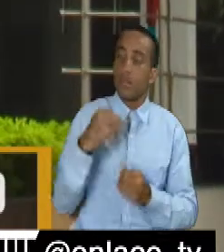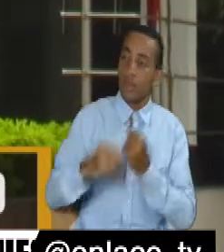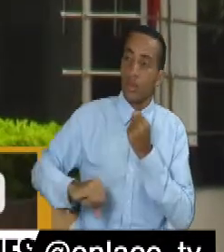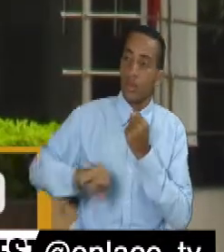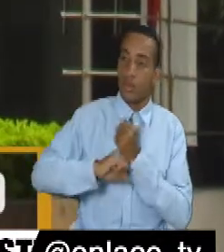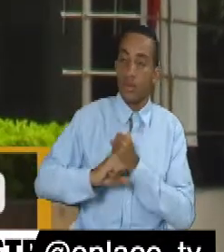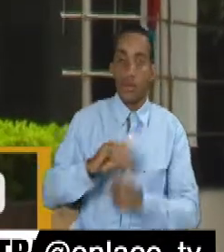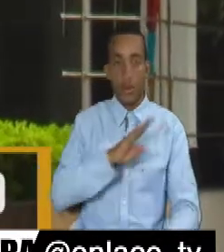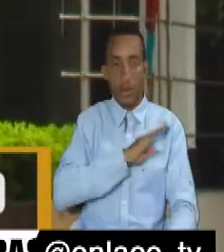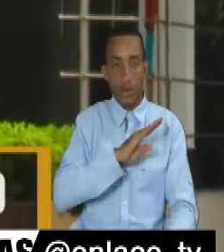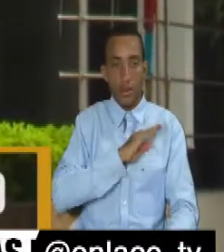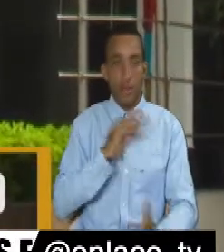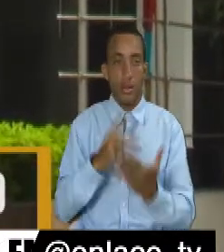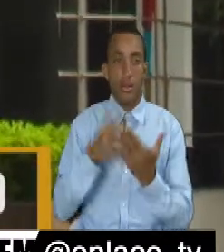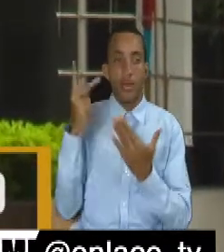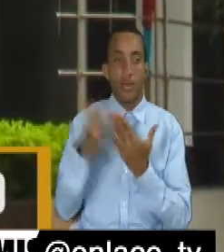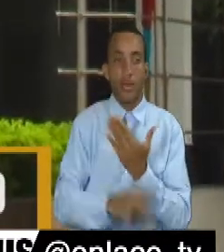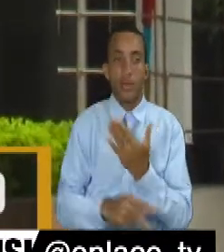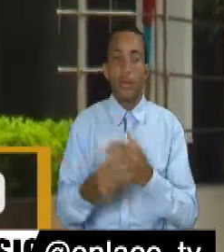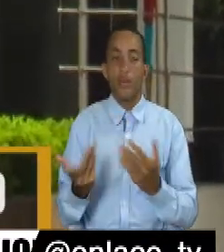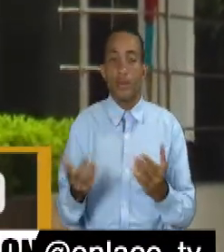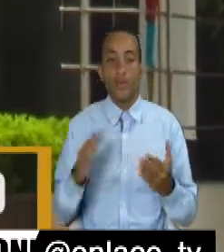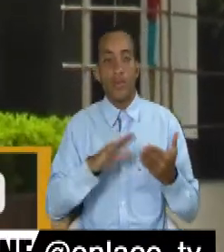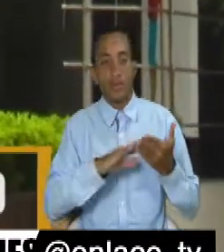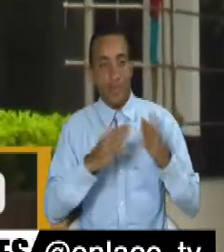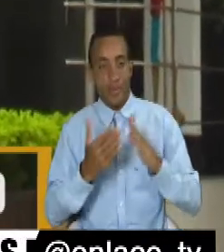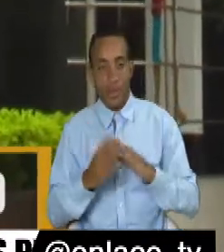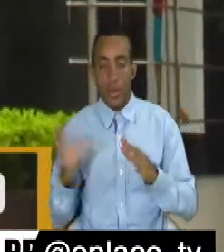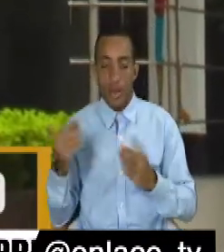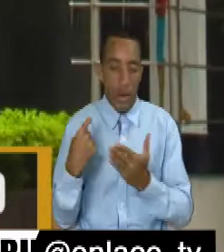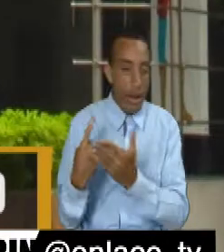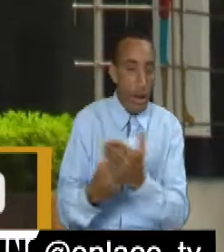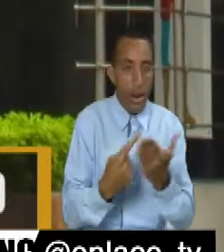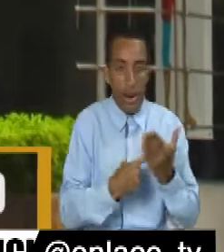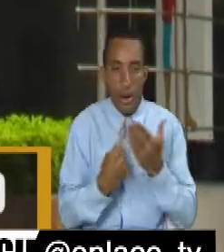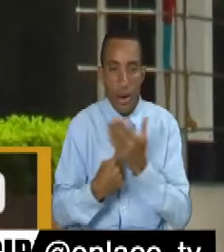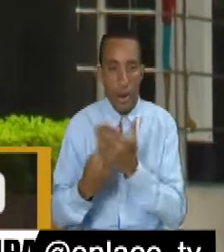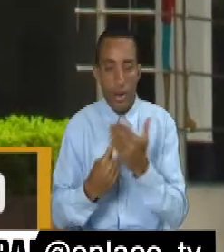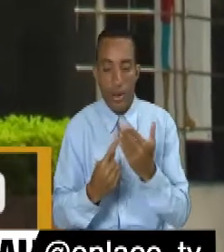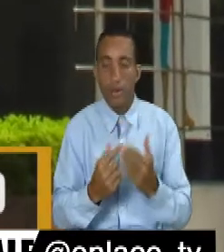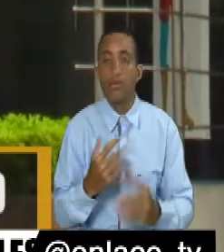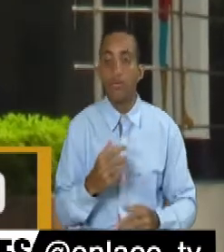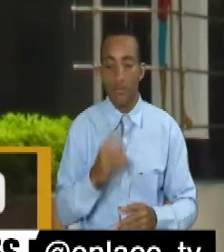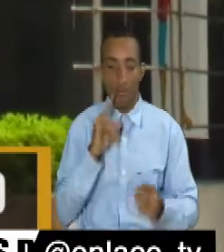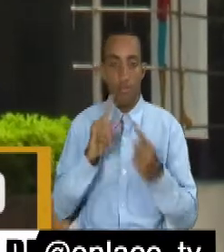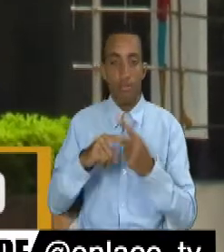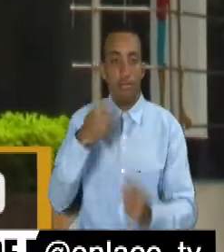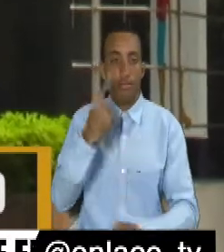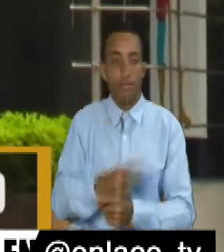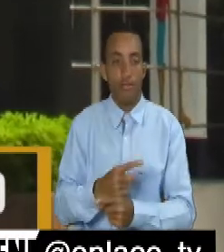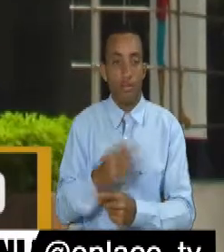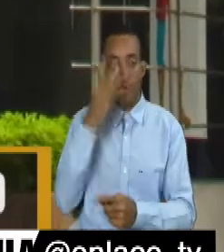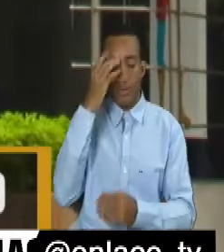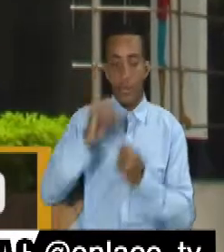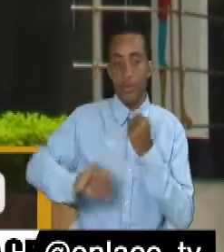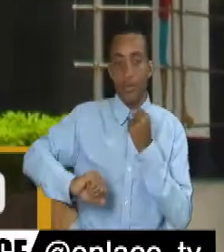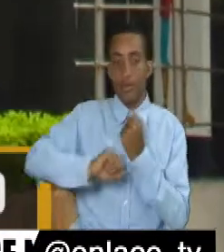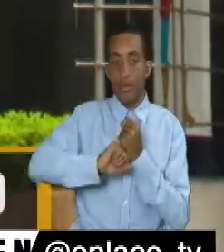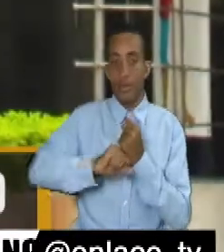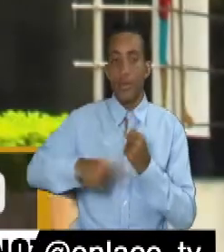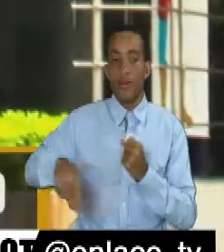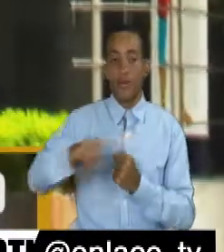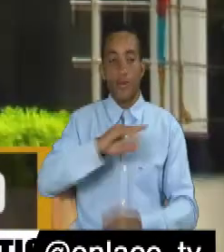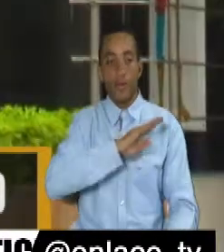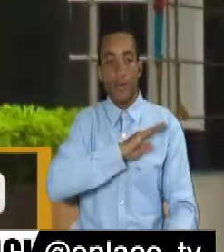alcaldía, fue un proyecto que se creó en medio de la comunidad, lo pudimos hacer realidad debido al apoyo que tuvimos de parte del alcalde